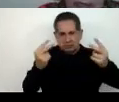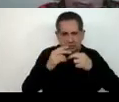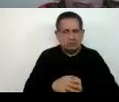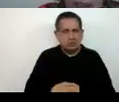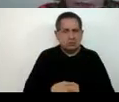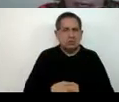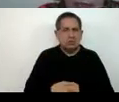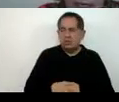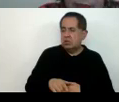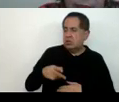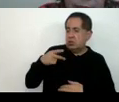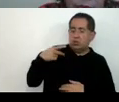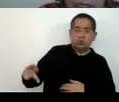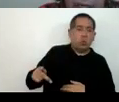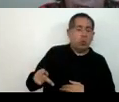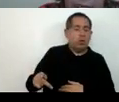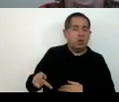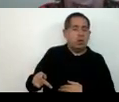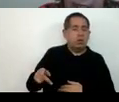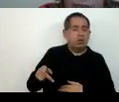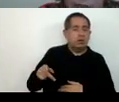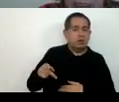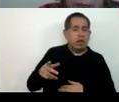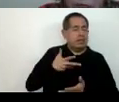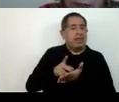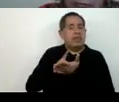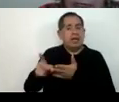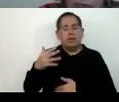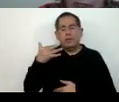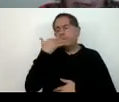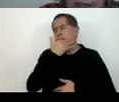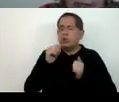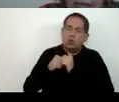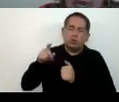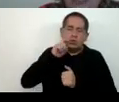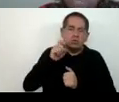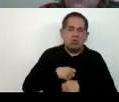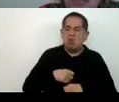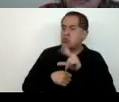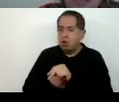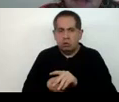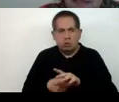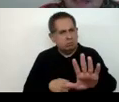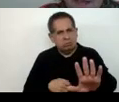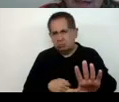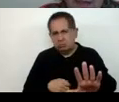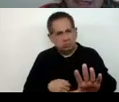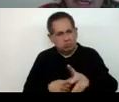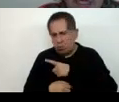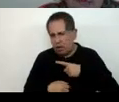neguemos no neguemos el derecho al disfrute de la sexualidad a las personas con